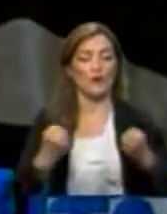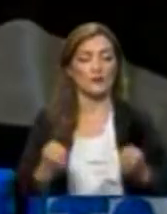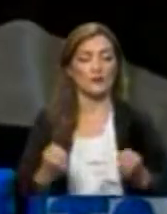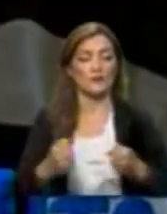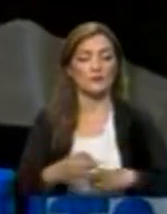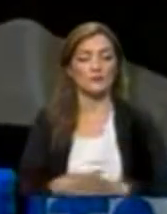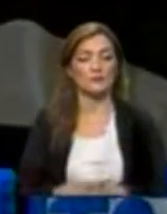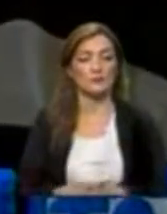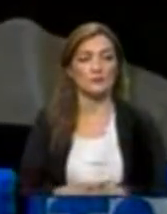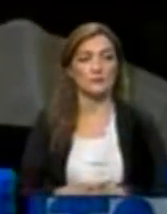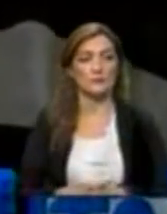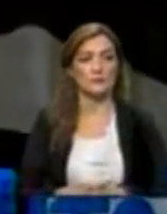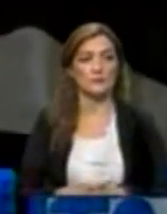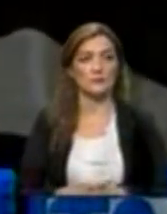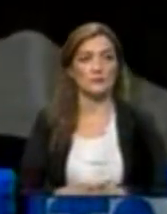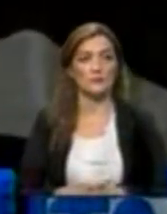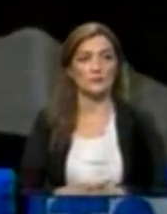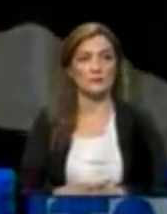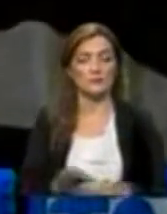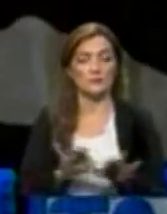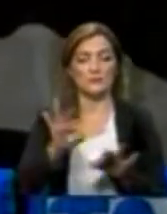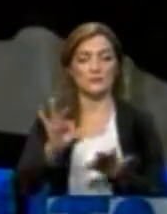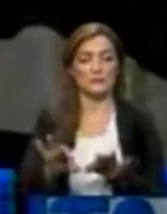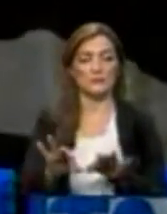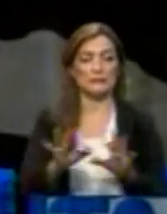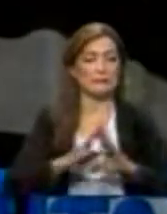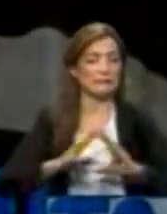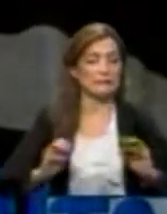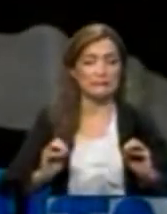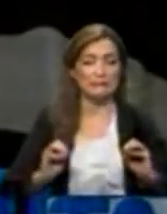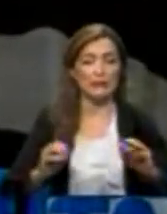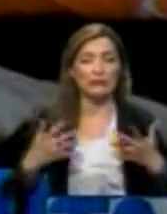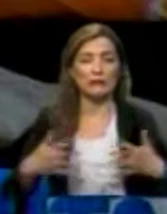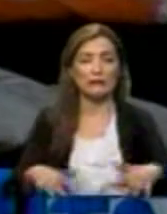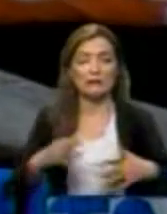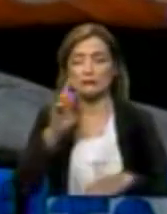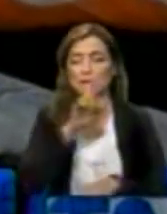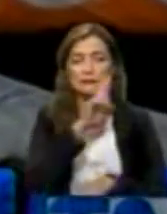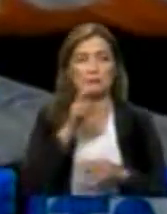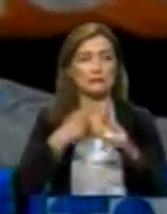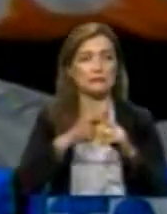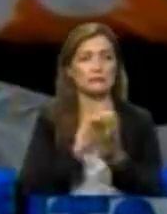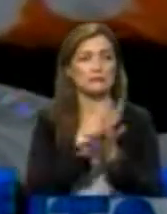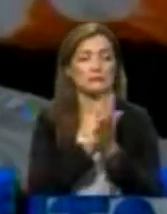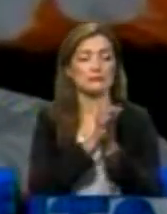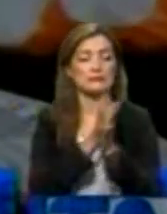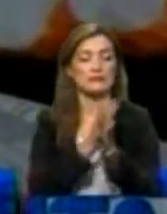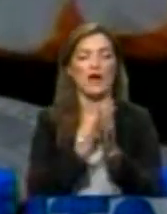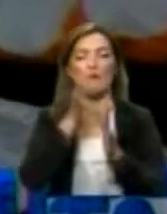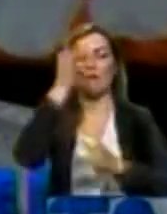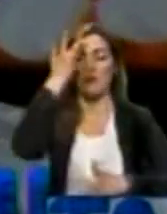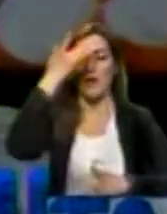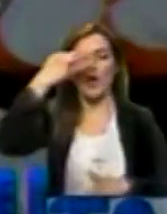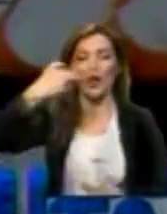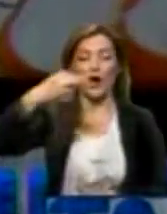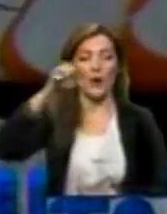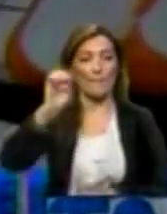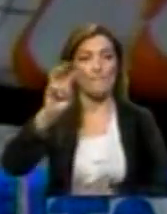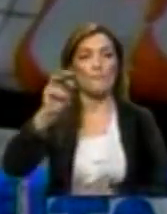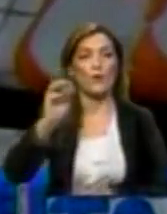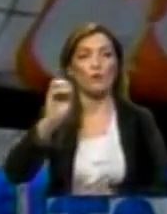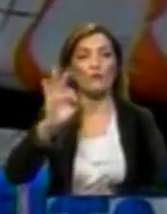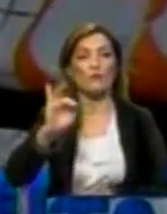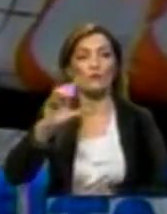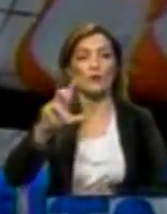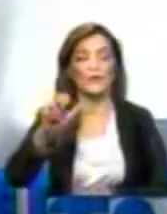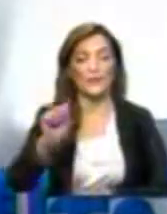salgo con la infección esta del tobillo, no voy a empezar rehabilitación nunca. Carlos tiene hemofilia, que es una enfermedad que impide la coagulación de